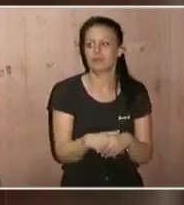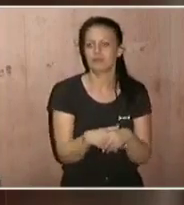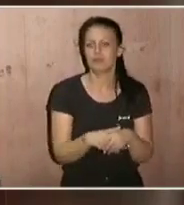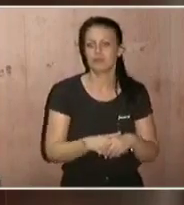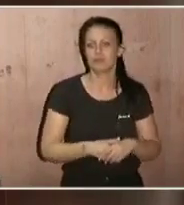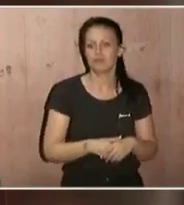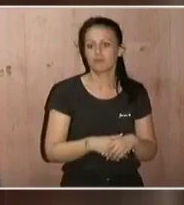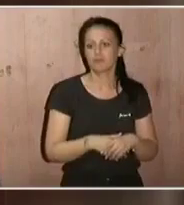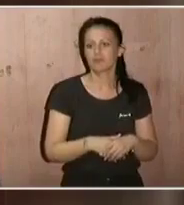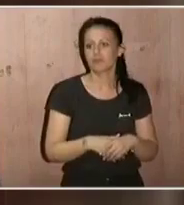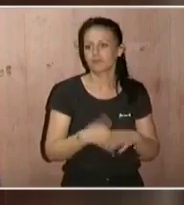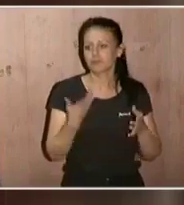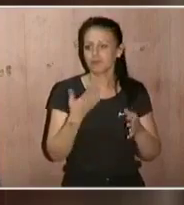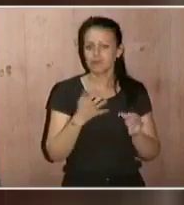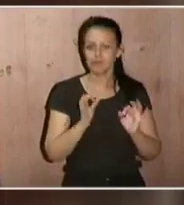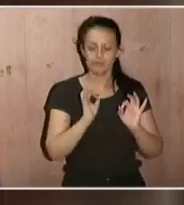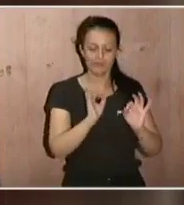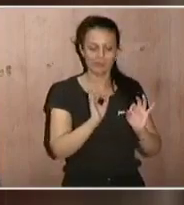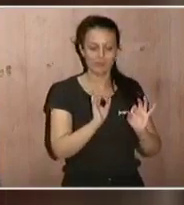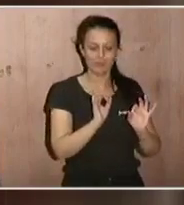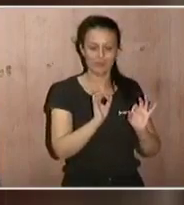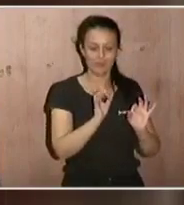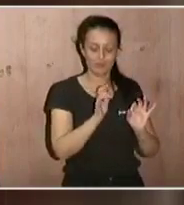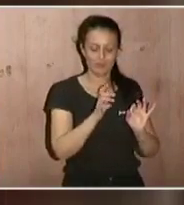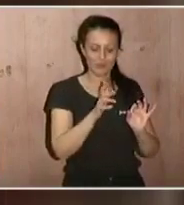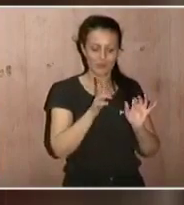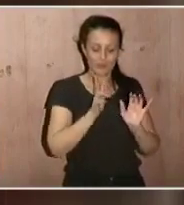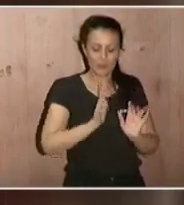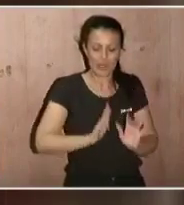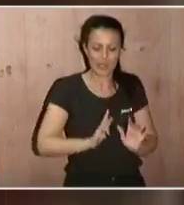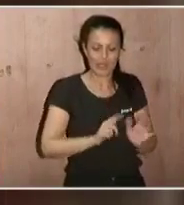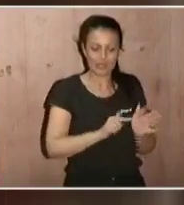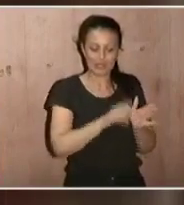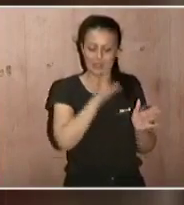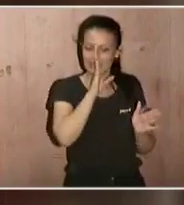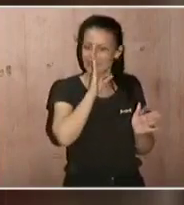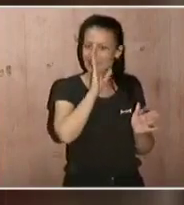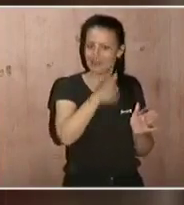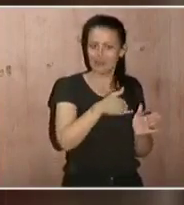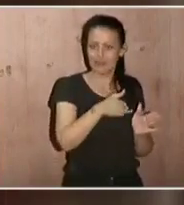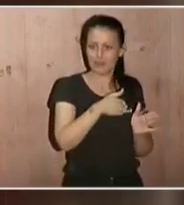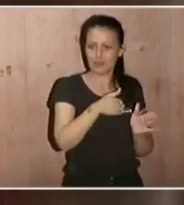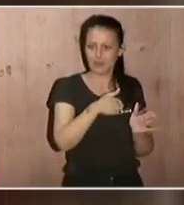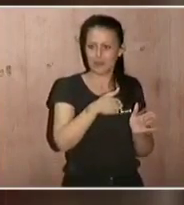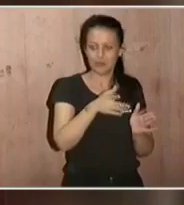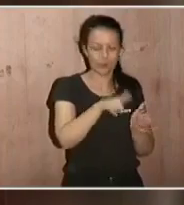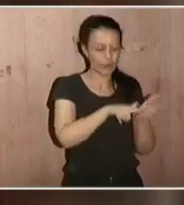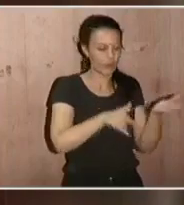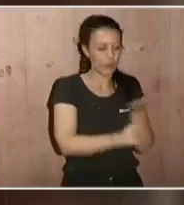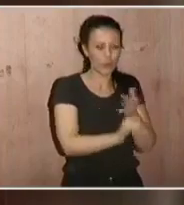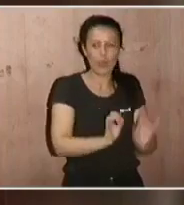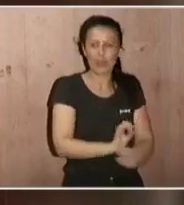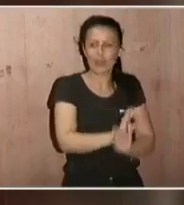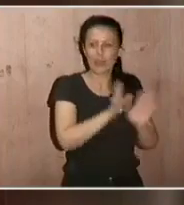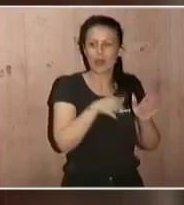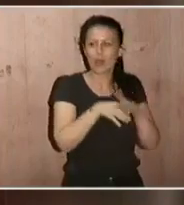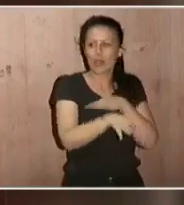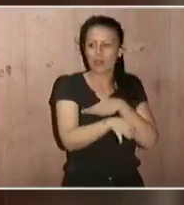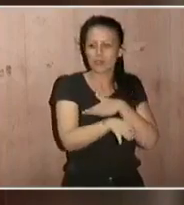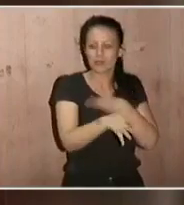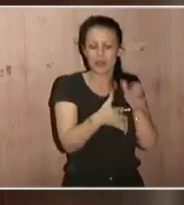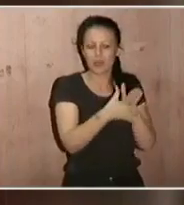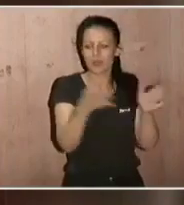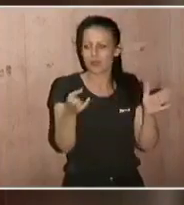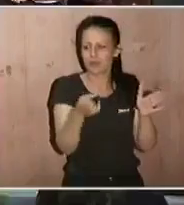prosa concisa, elegante y directa, aunan la erudición con el lenguaje claro y accesible que reclama